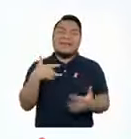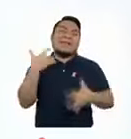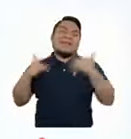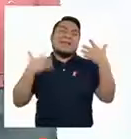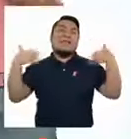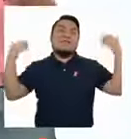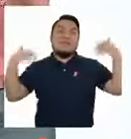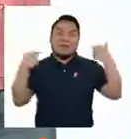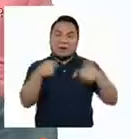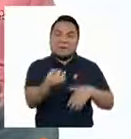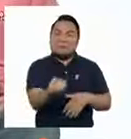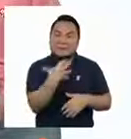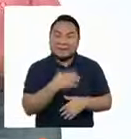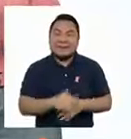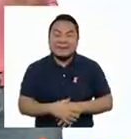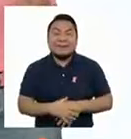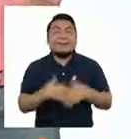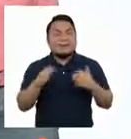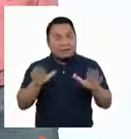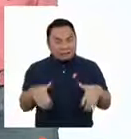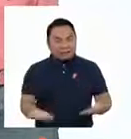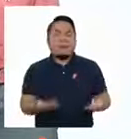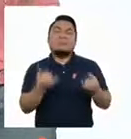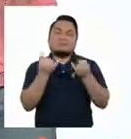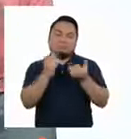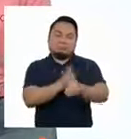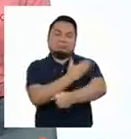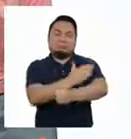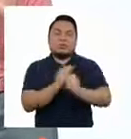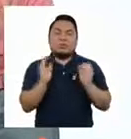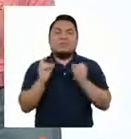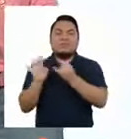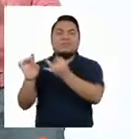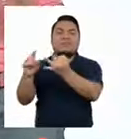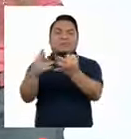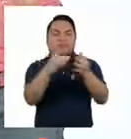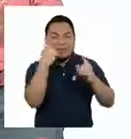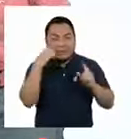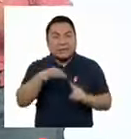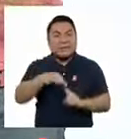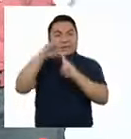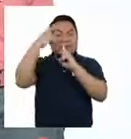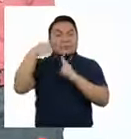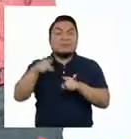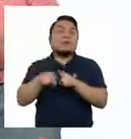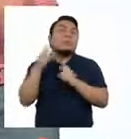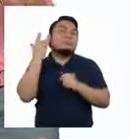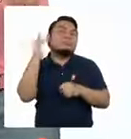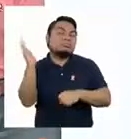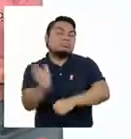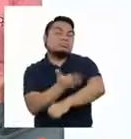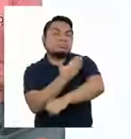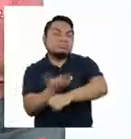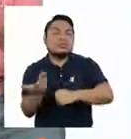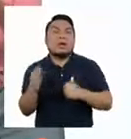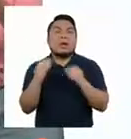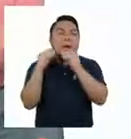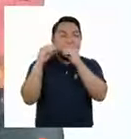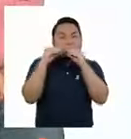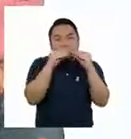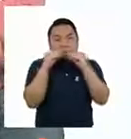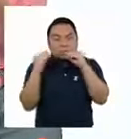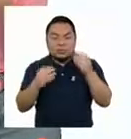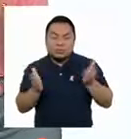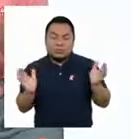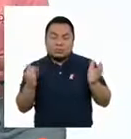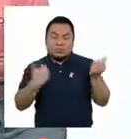muy feliz. Si bien existen instrumentos musicales hechos especialmente para entonar melodías, como la zampoña,